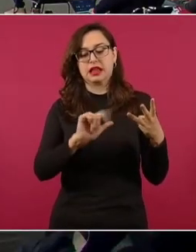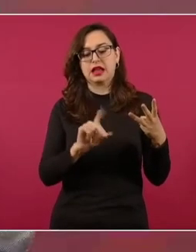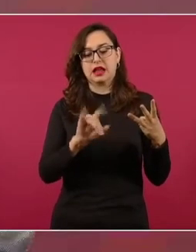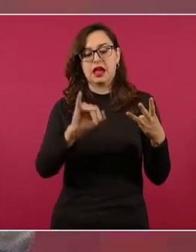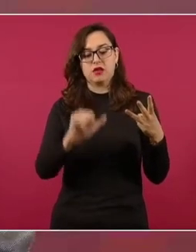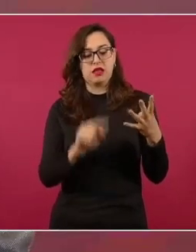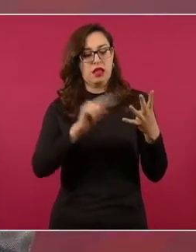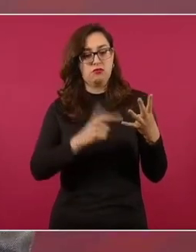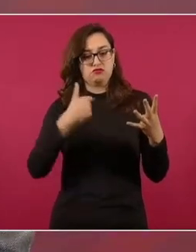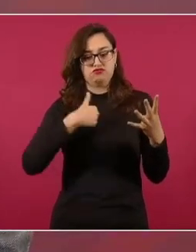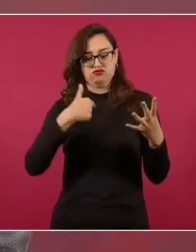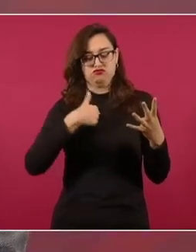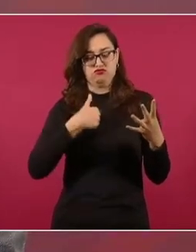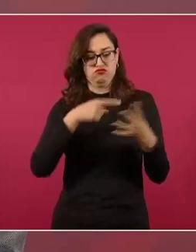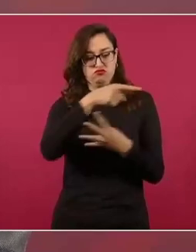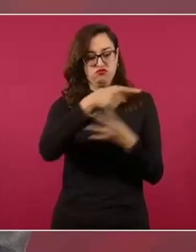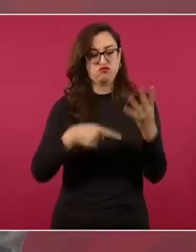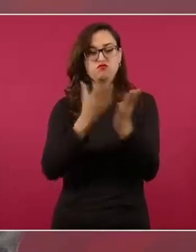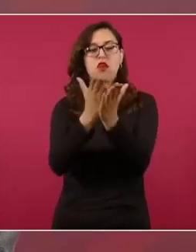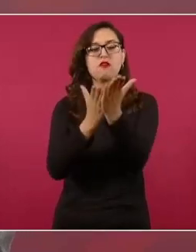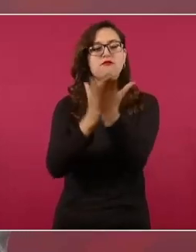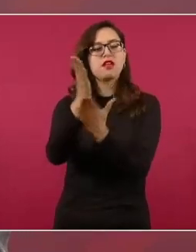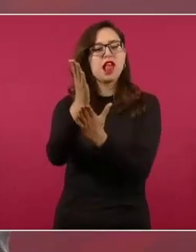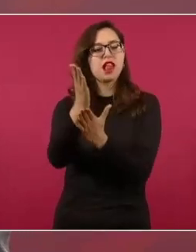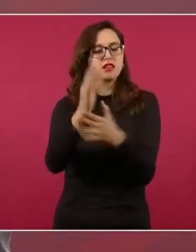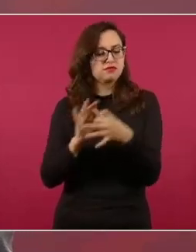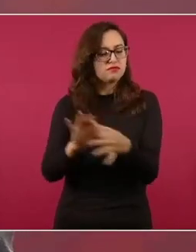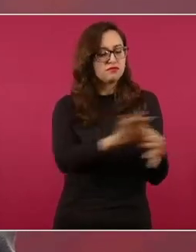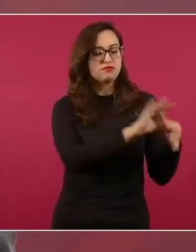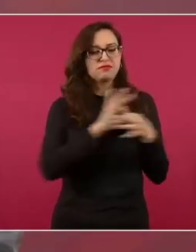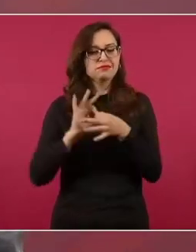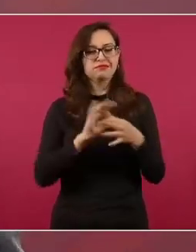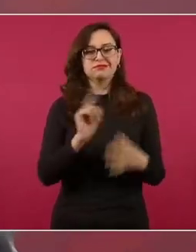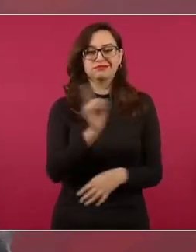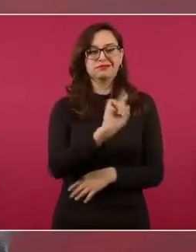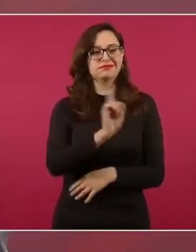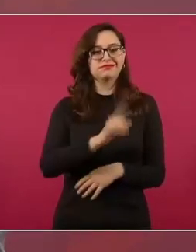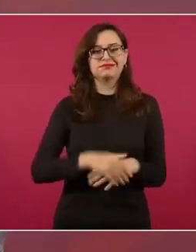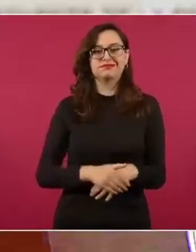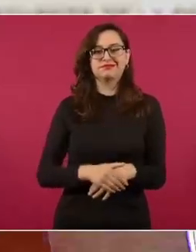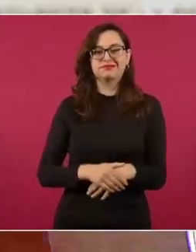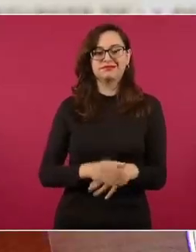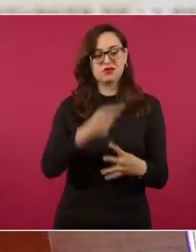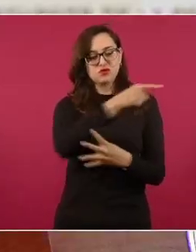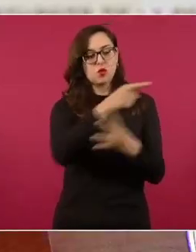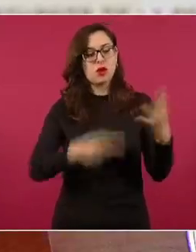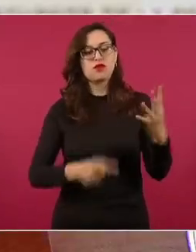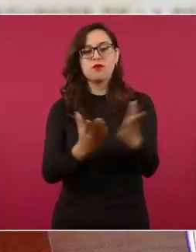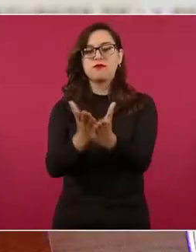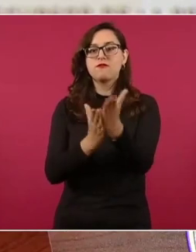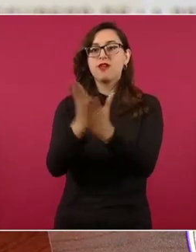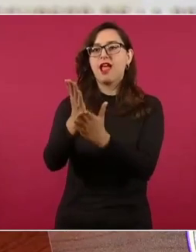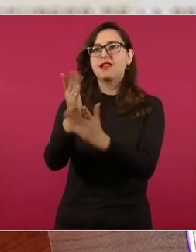una lealtad a un proyecto. Eso está por encima de lo personal.